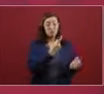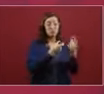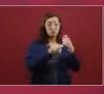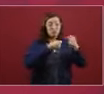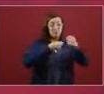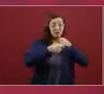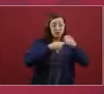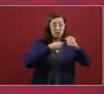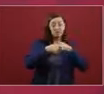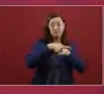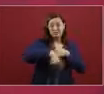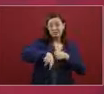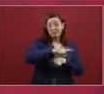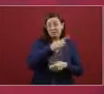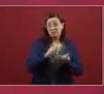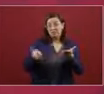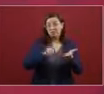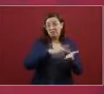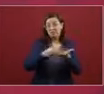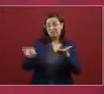lo que gana el presidente de la República.